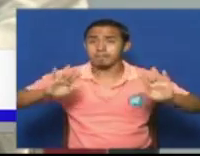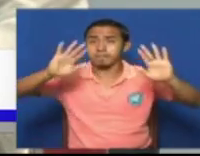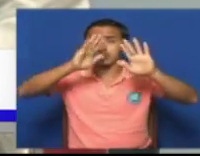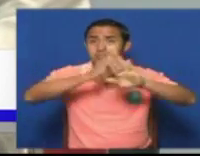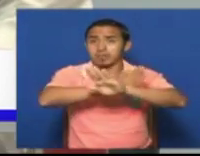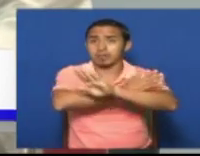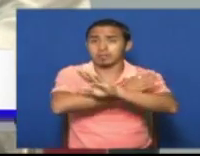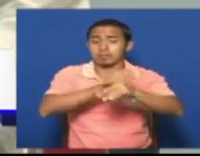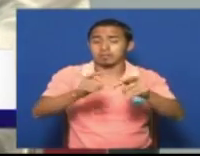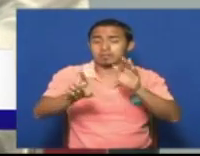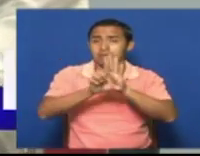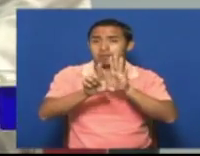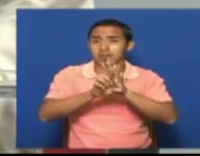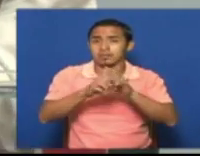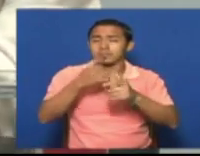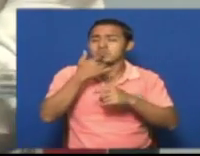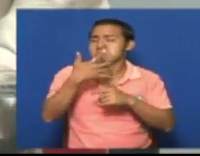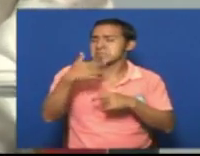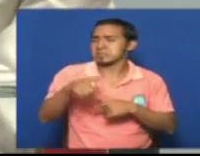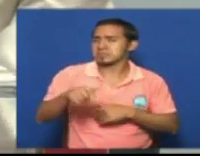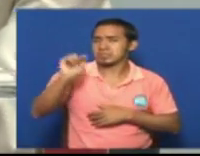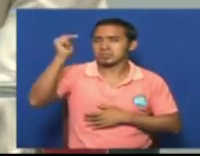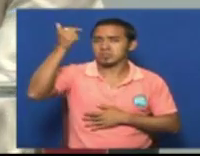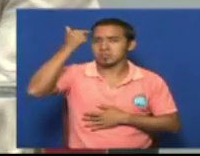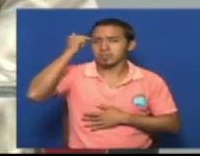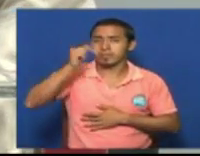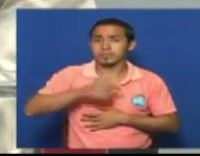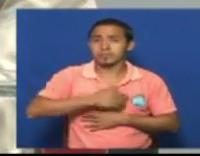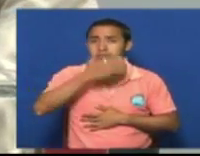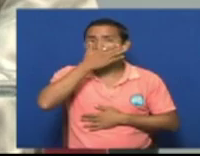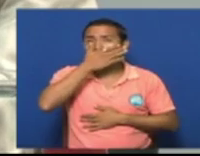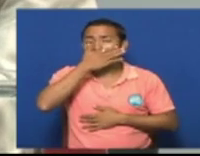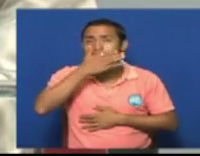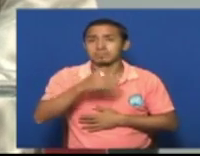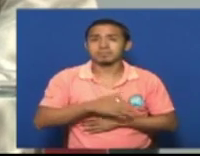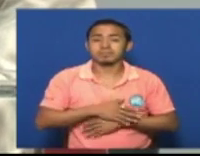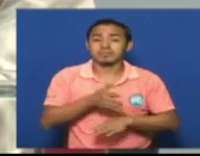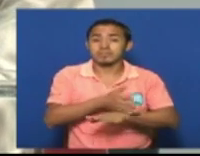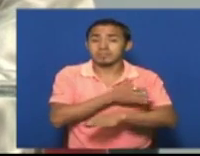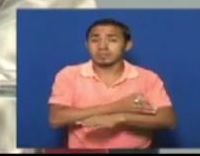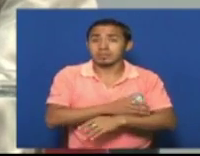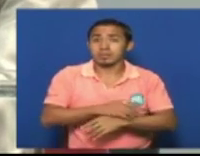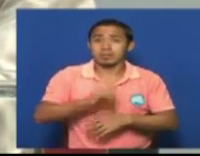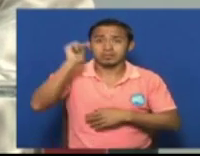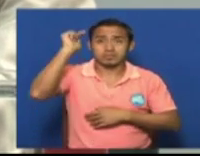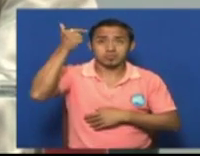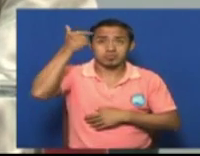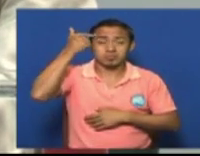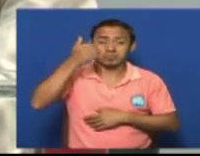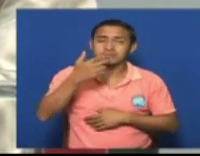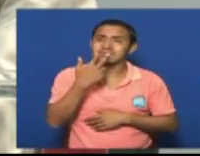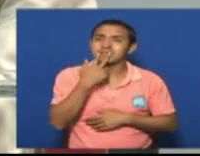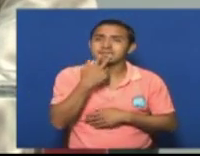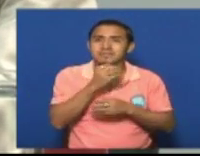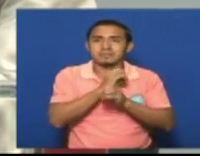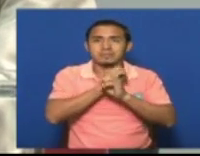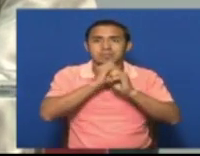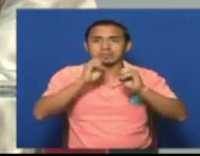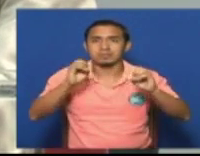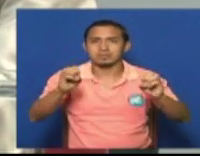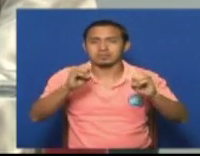anteriormente mencioné y digo de este gobierno porque los gobiernos anteriores destinaron recursos para la aplicación